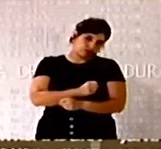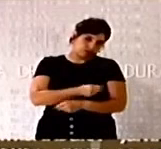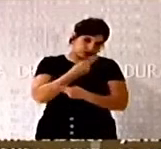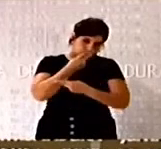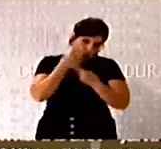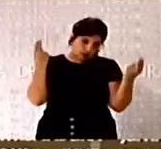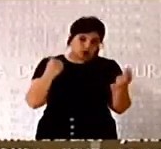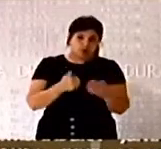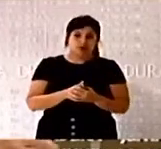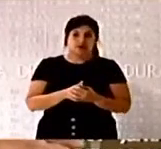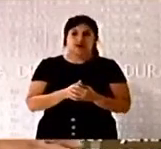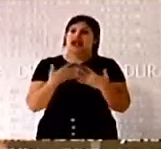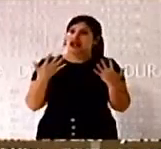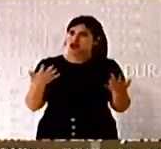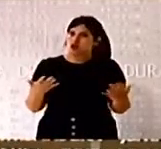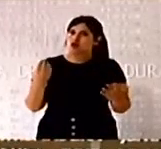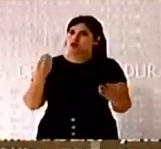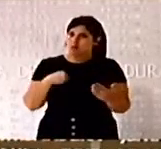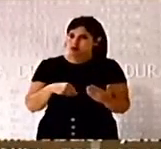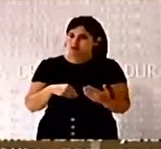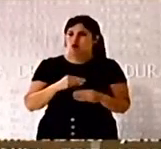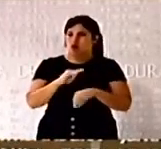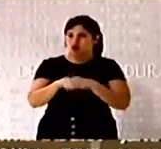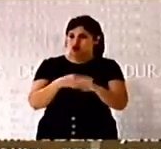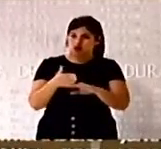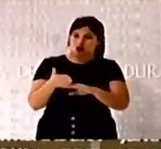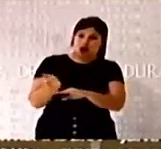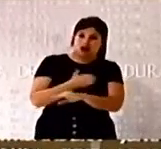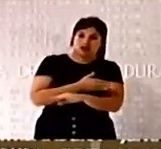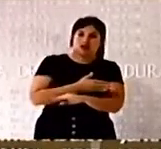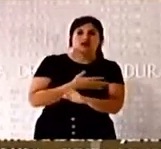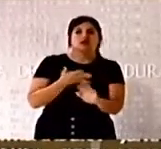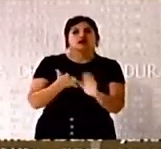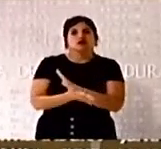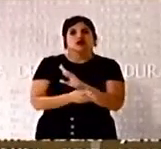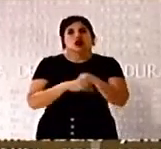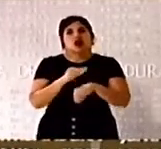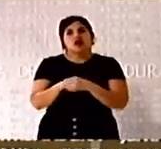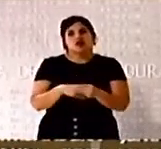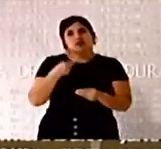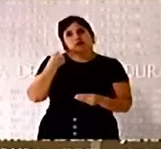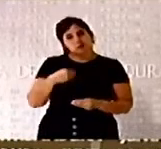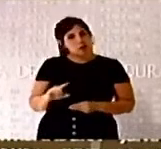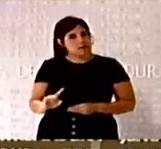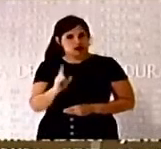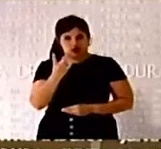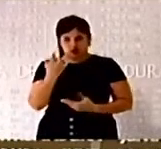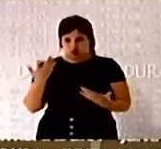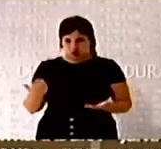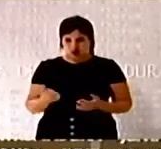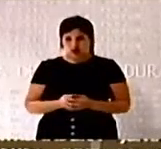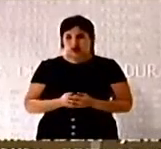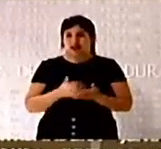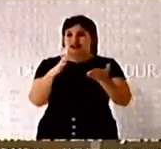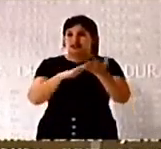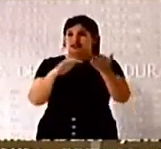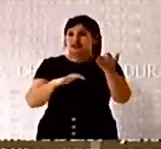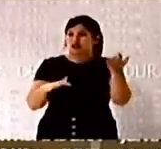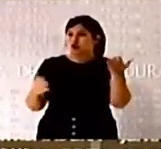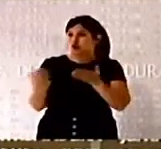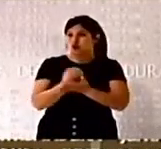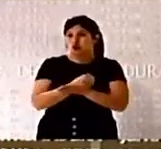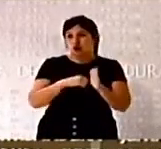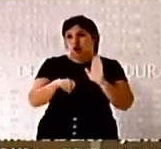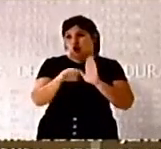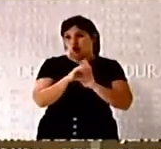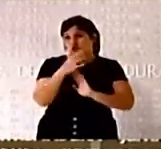y, por lo tanto, era necesario, primero, que hagamos un texto refundido con todas esas órdenes y, en segundo lugar, que trabajemos